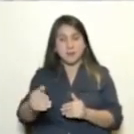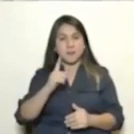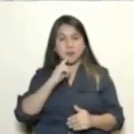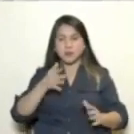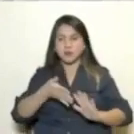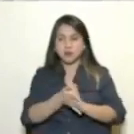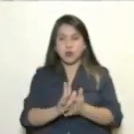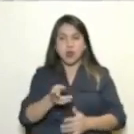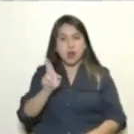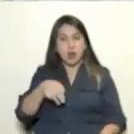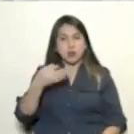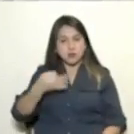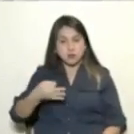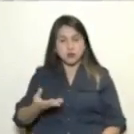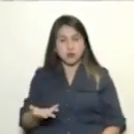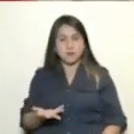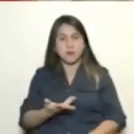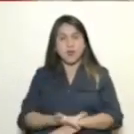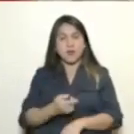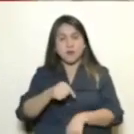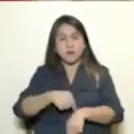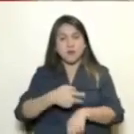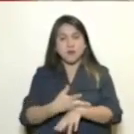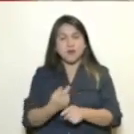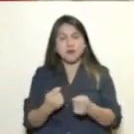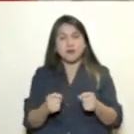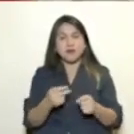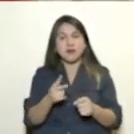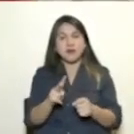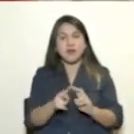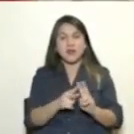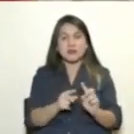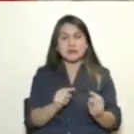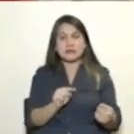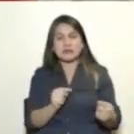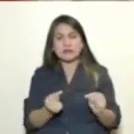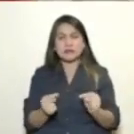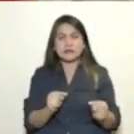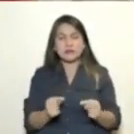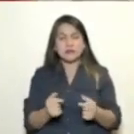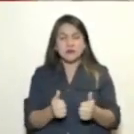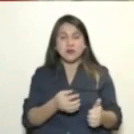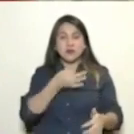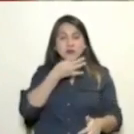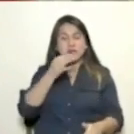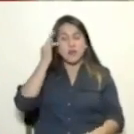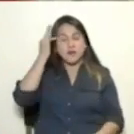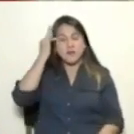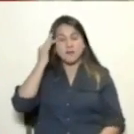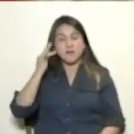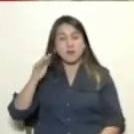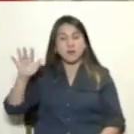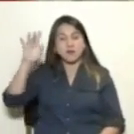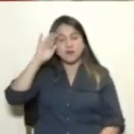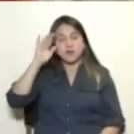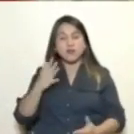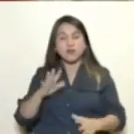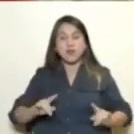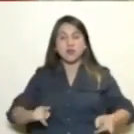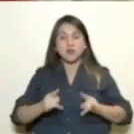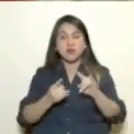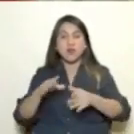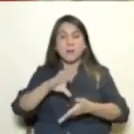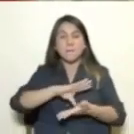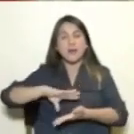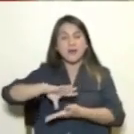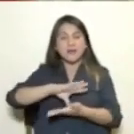la razón. Pero no hay un momento que hay que tratar de producir esa tensión que decía el filósofo francés Paul Ricoeur, que se construyen los países,